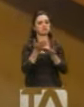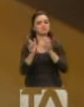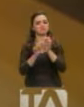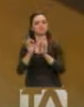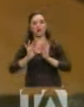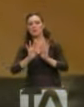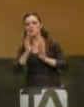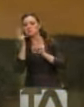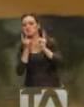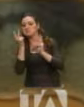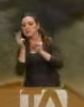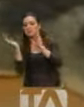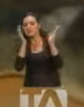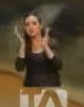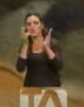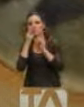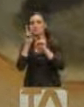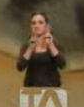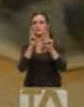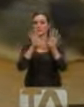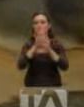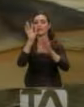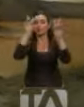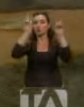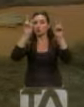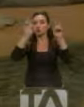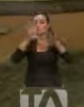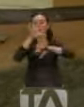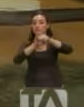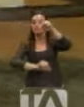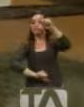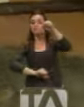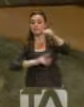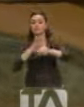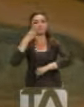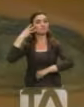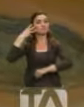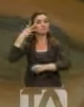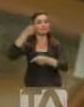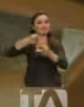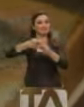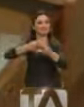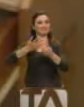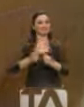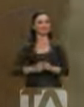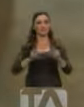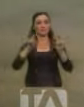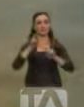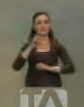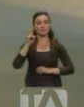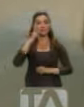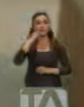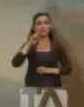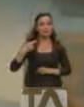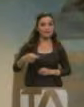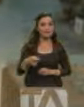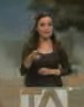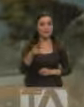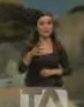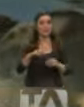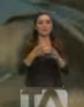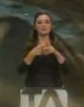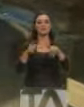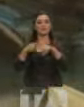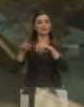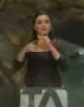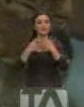exposición temporal Descubre la Amazonía en Quito. Tenemos también especies de roedores. Hasta el 29 de